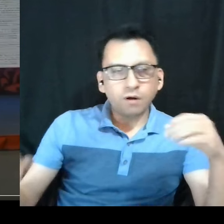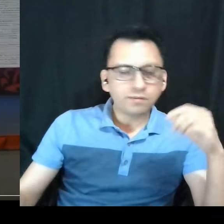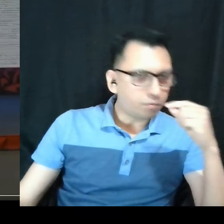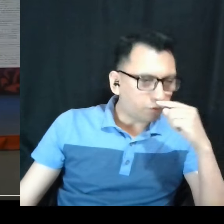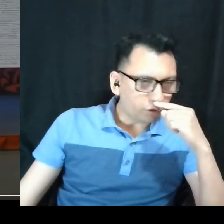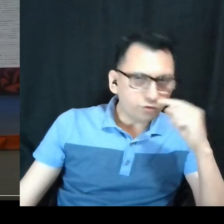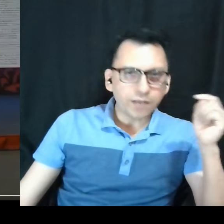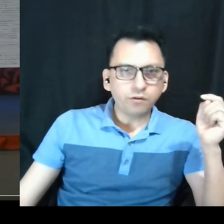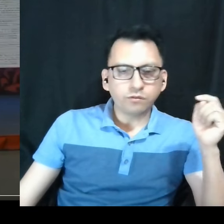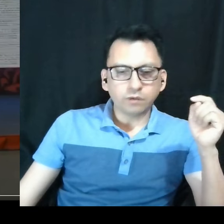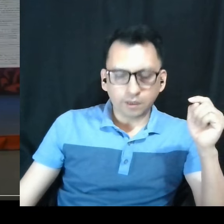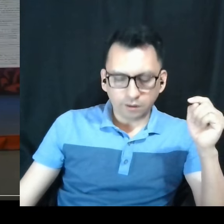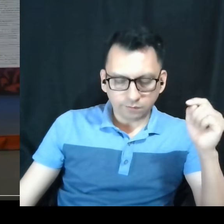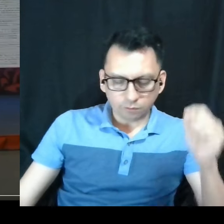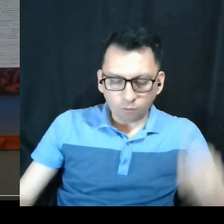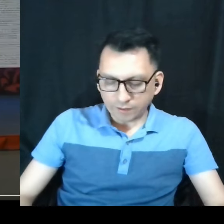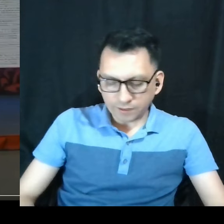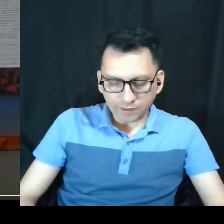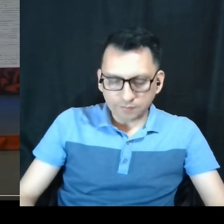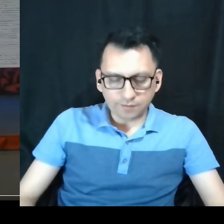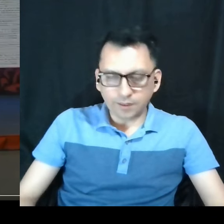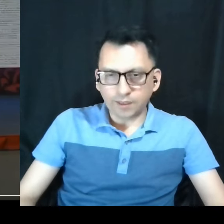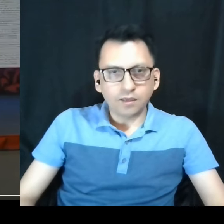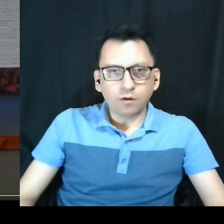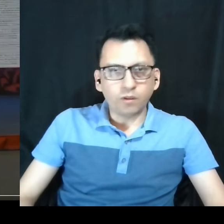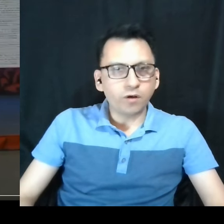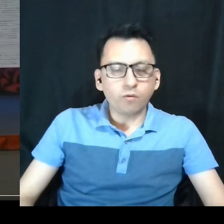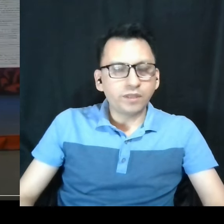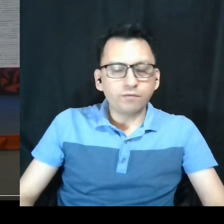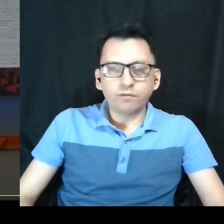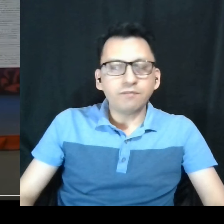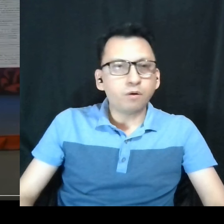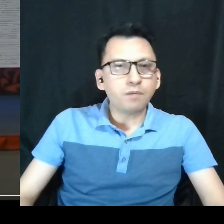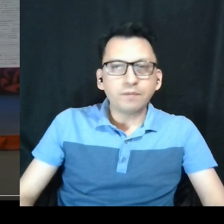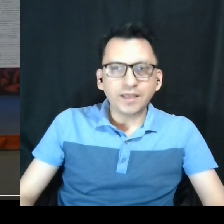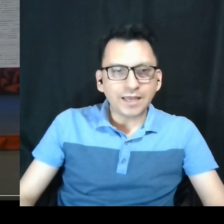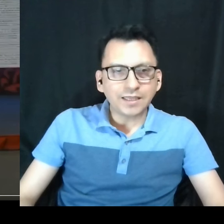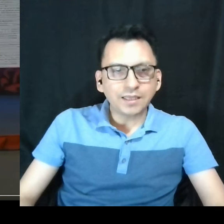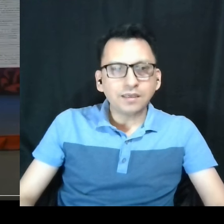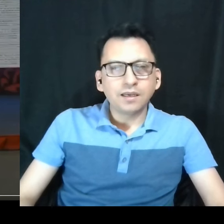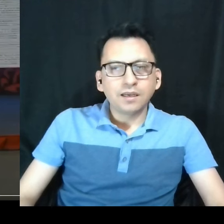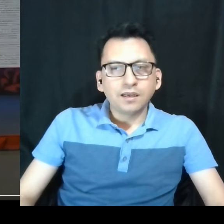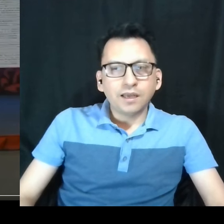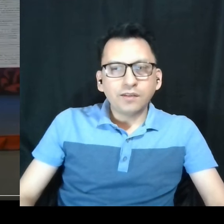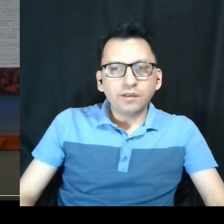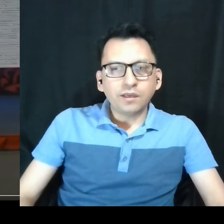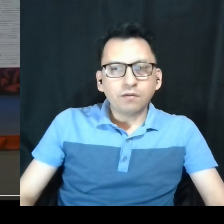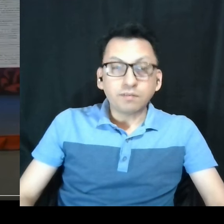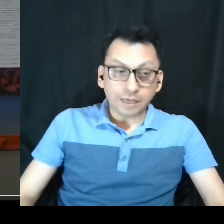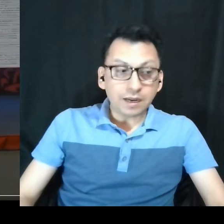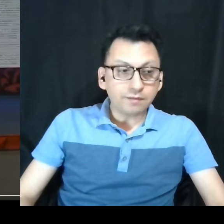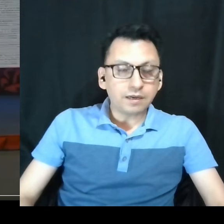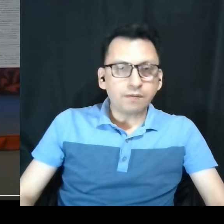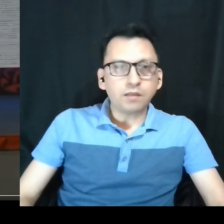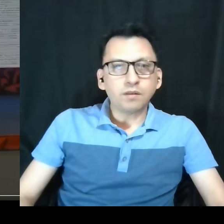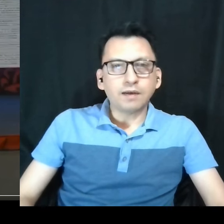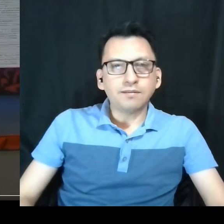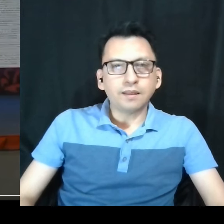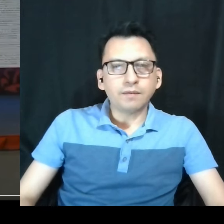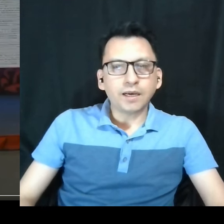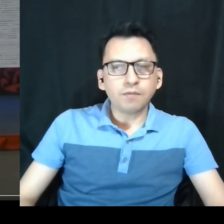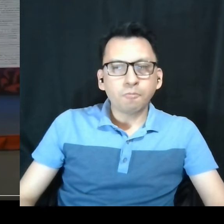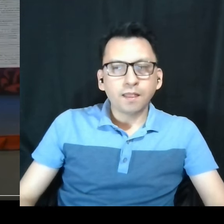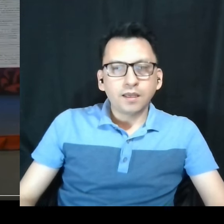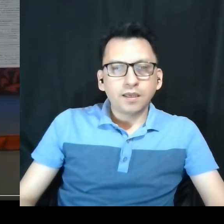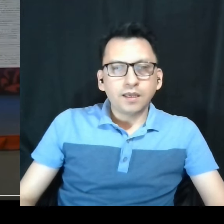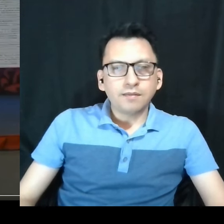alguien lo explicó hace como dos años Un cuate este lo dijo de una forma brillante cuando est estaban hablando